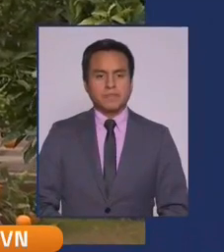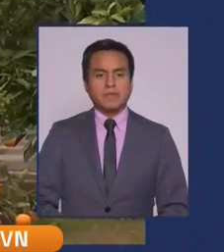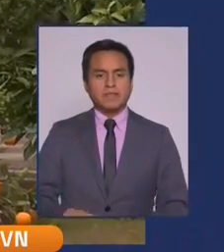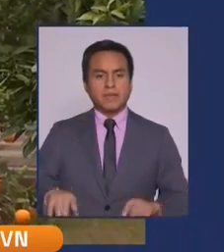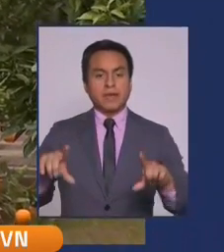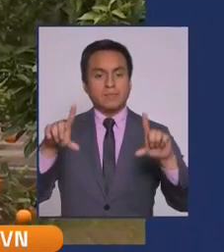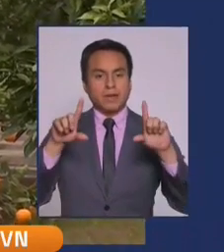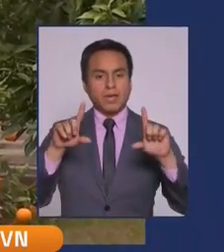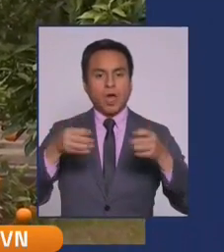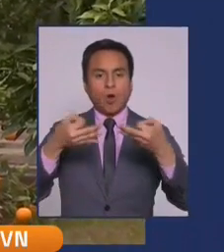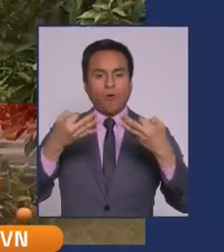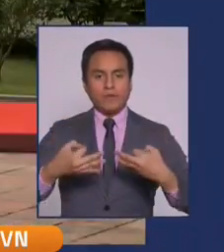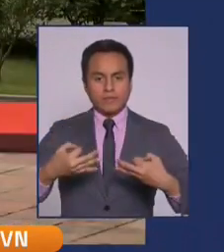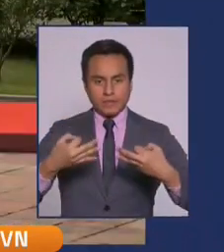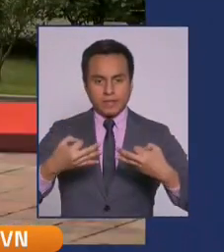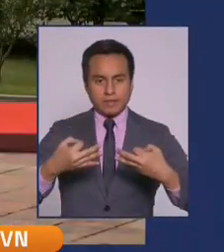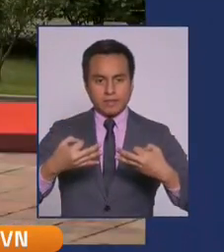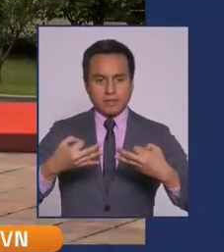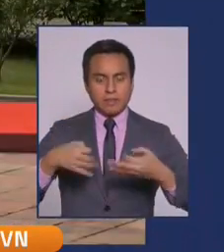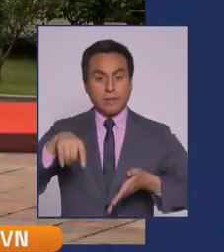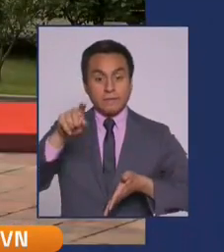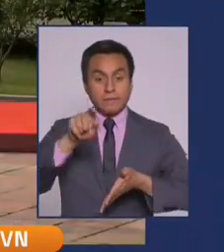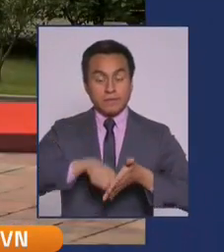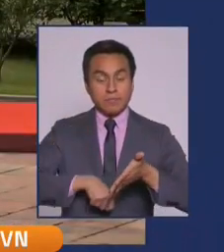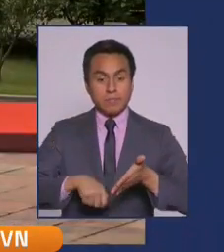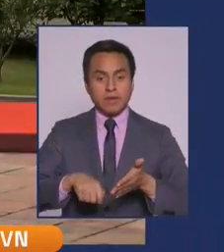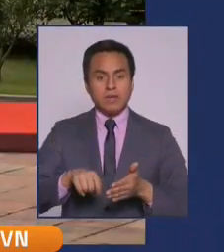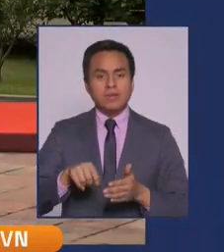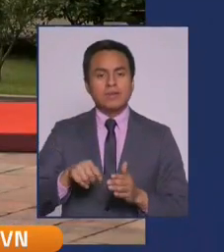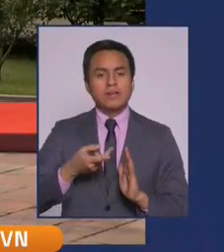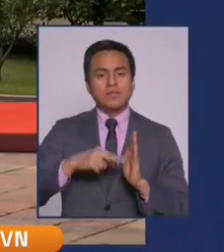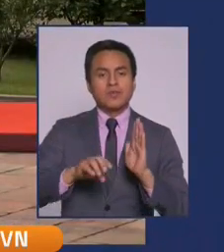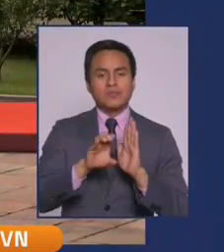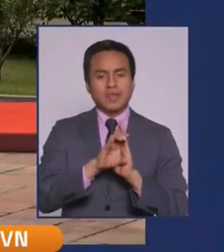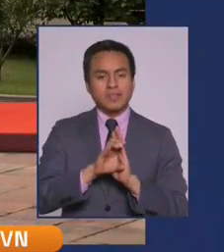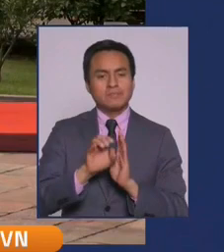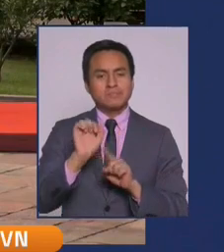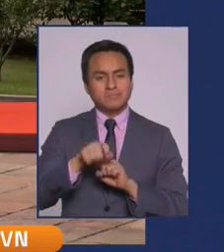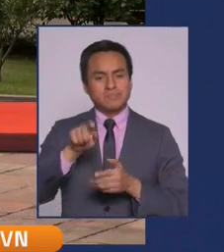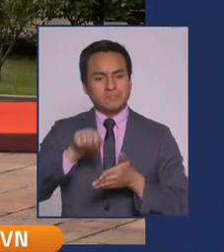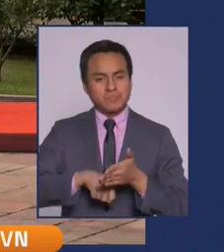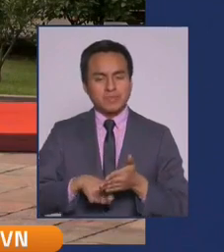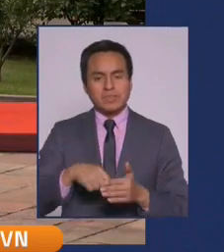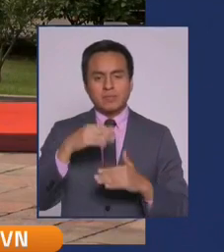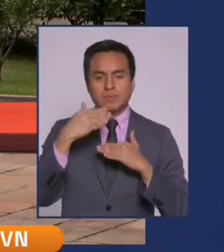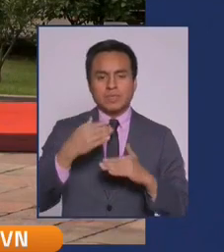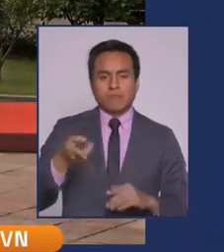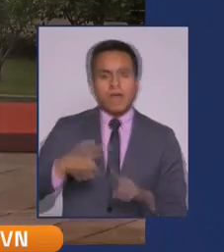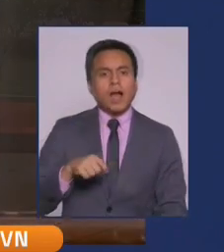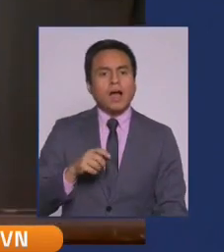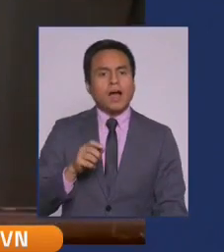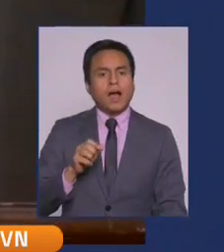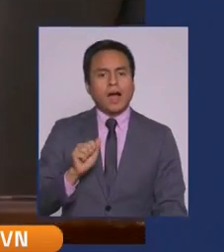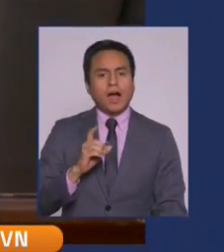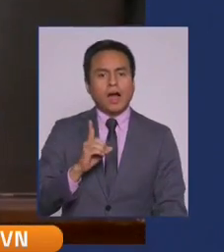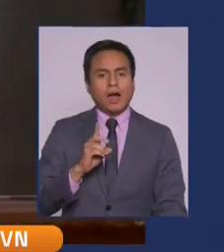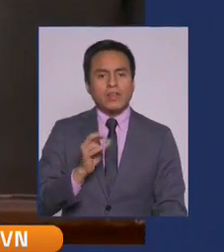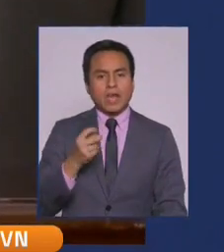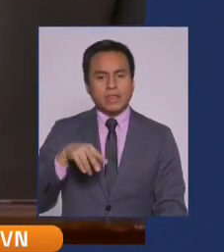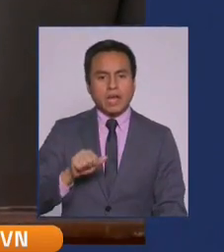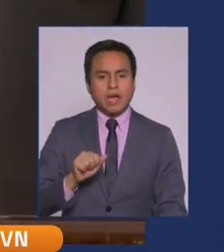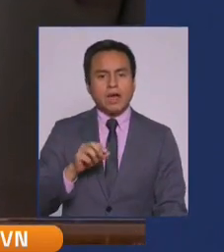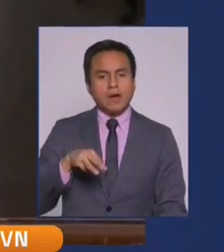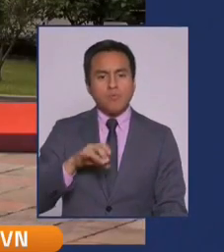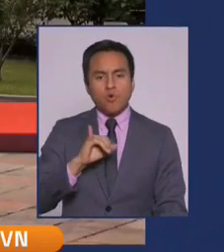fuerte. Estaba un diputado del sur, estaba el senador Kast, el mismo presidente del partido. Entonces, nosotros sentimos